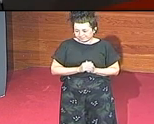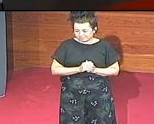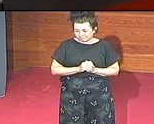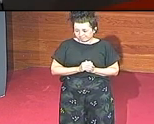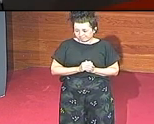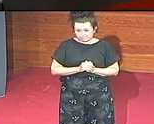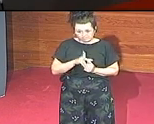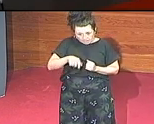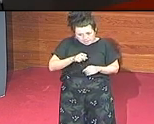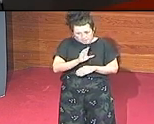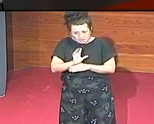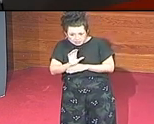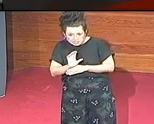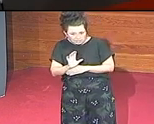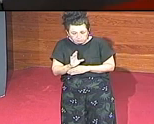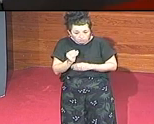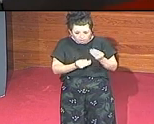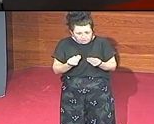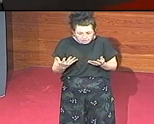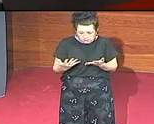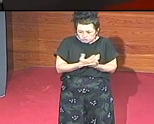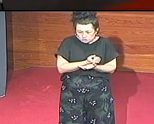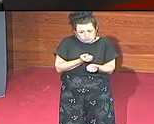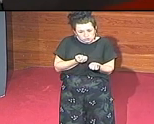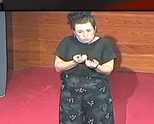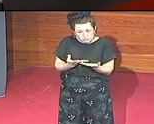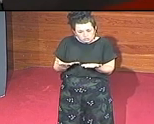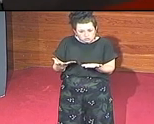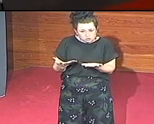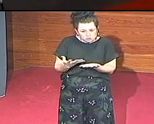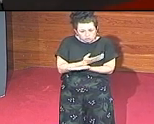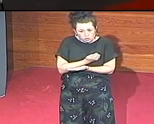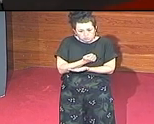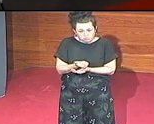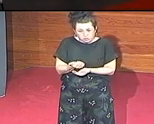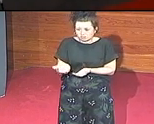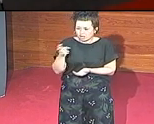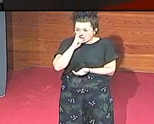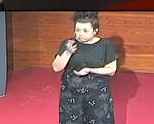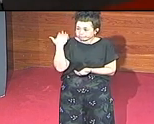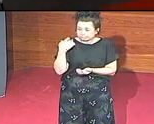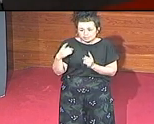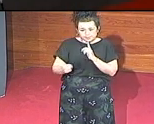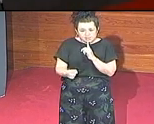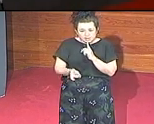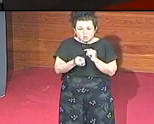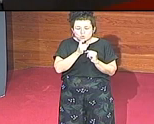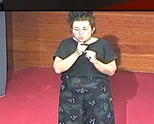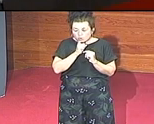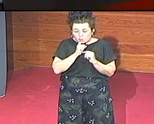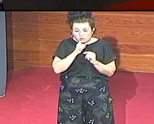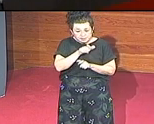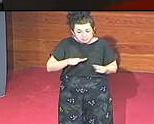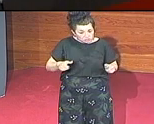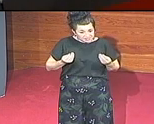también iván acción de todo cuanto un poco eso como es cómo era el bilbao entonces y cómo era la vida de estas